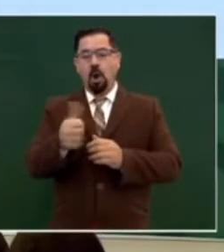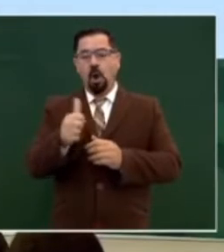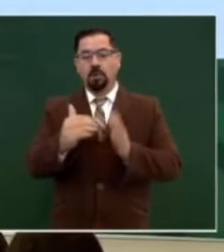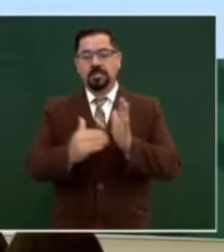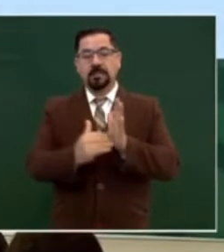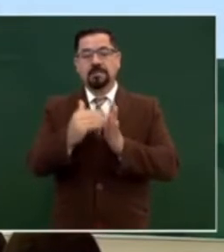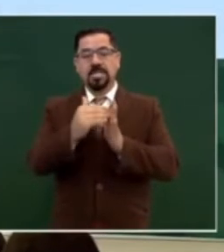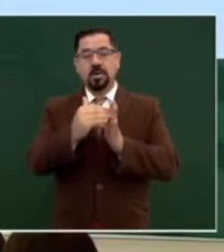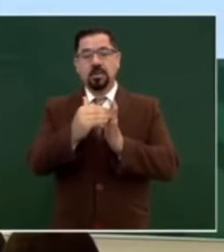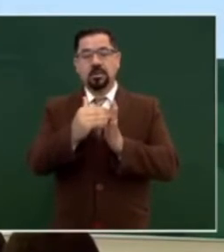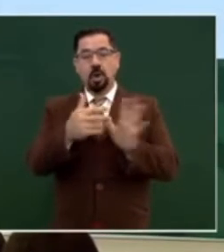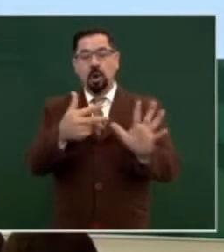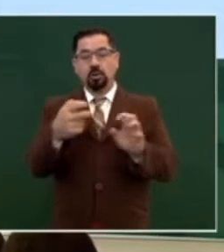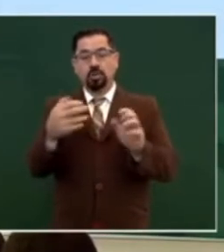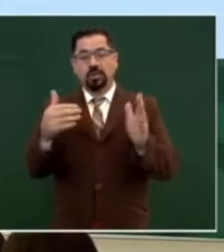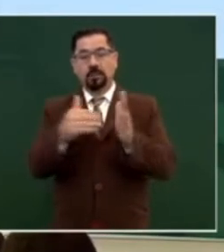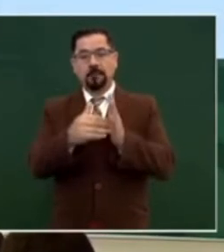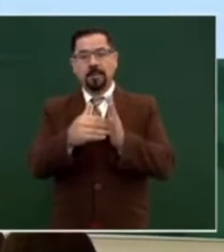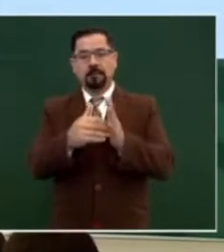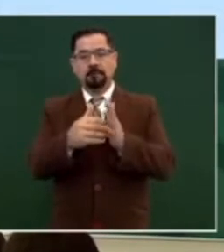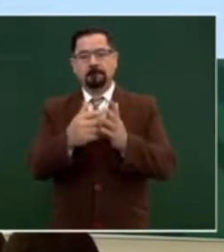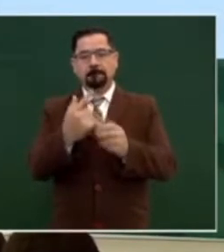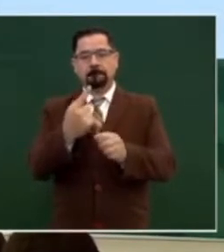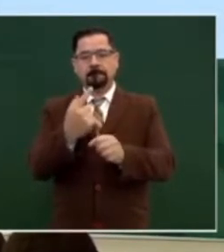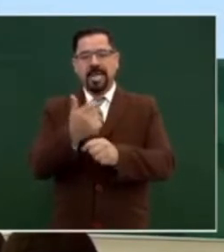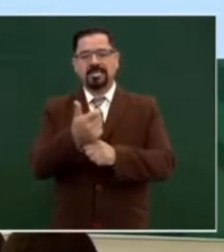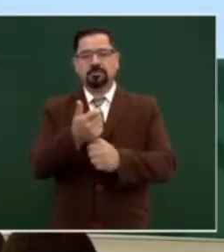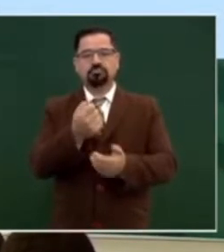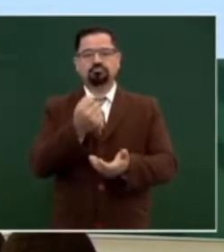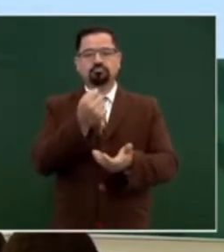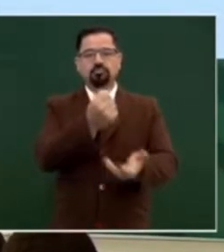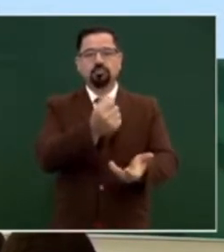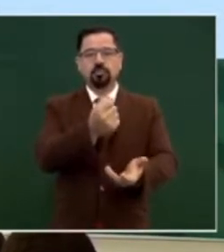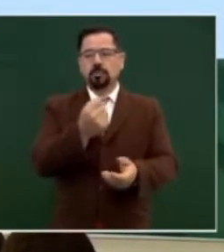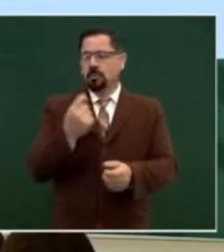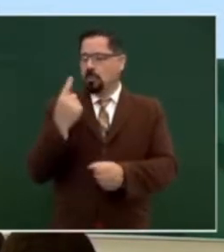800 mil pesos el año pasado